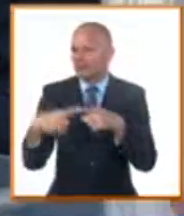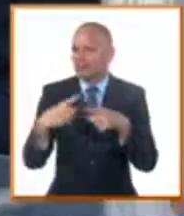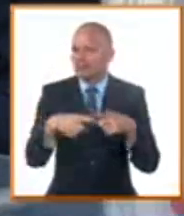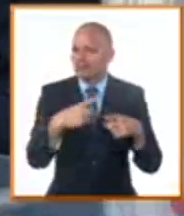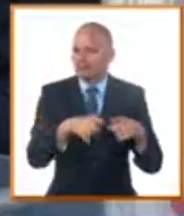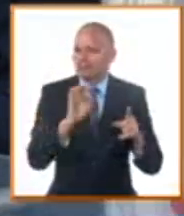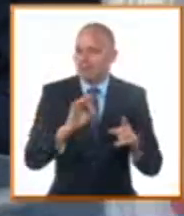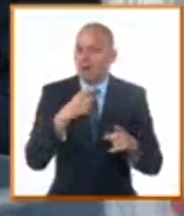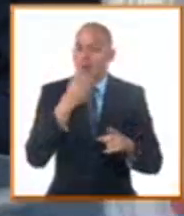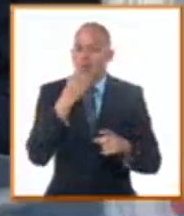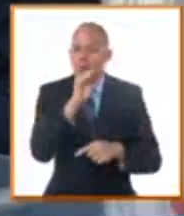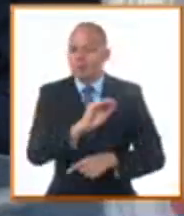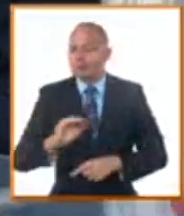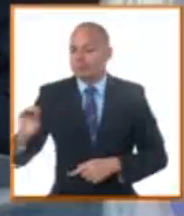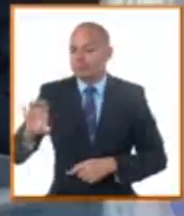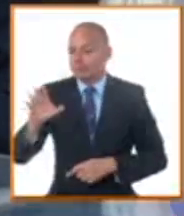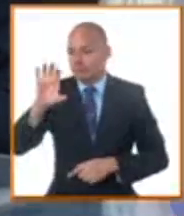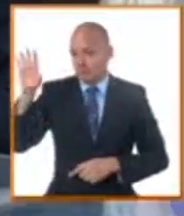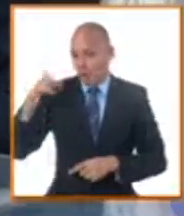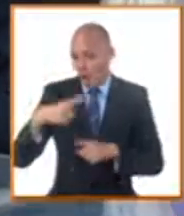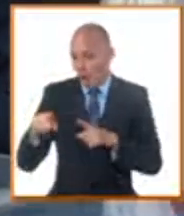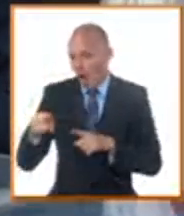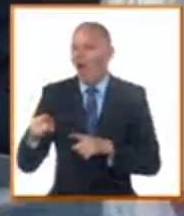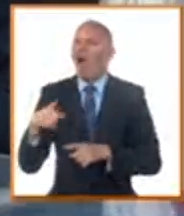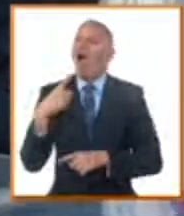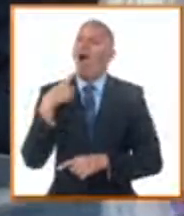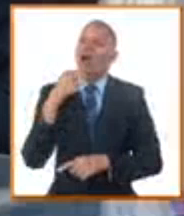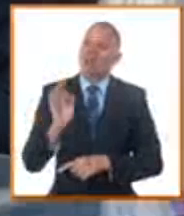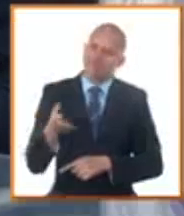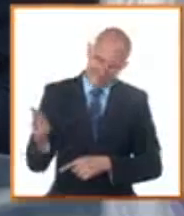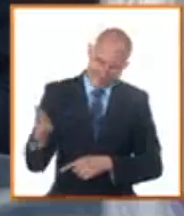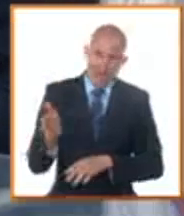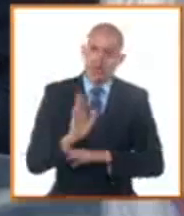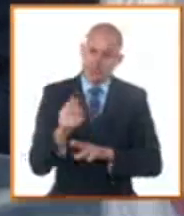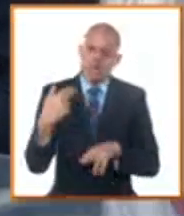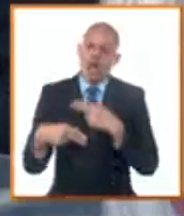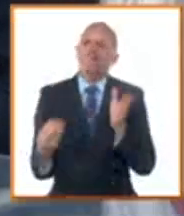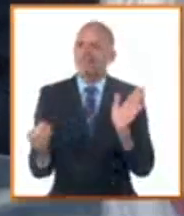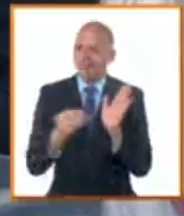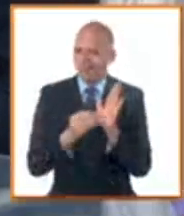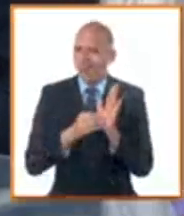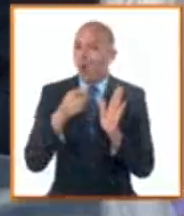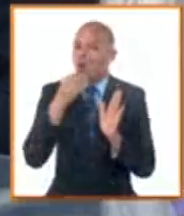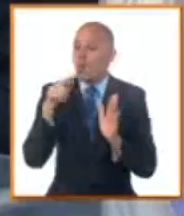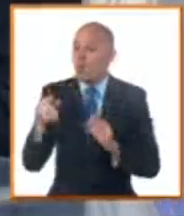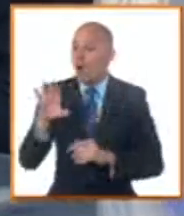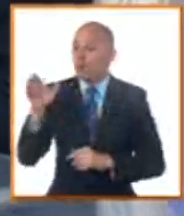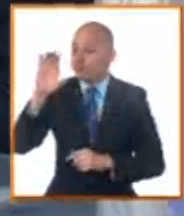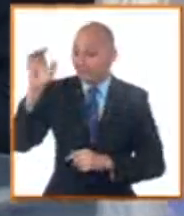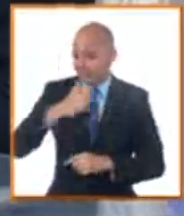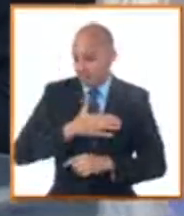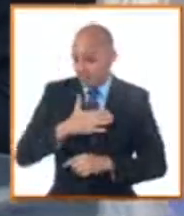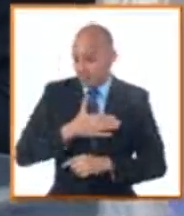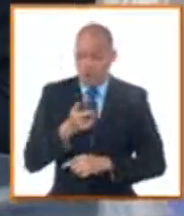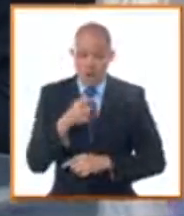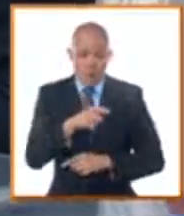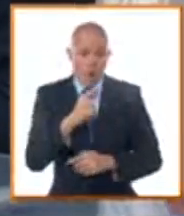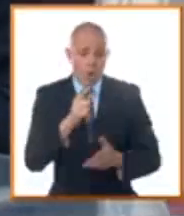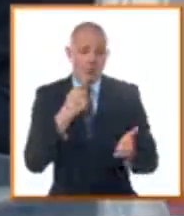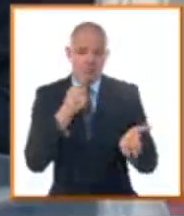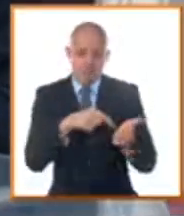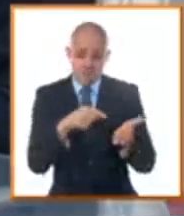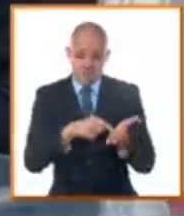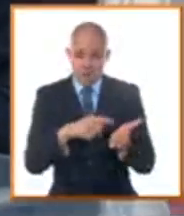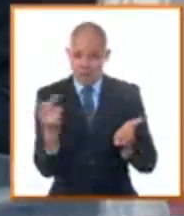cuentas bancarias. Y eso fue lo que hicimos. Se implementó la transferencia de la cuenta CUP, virtual CUP, y la cuenta